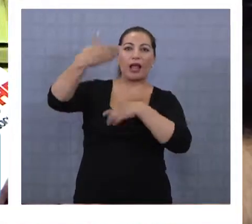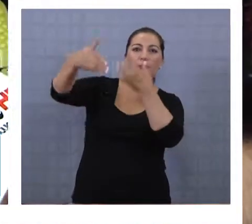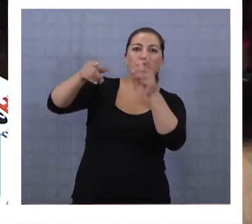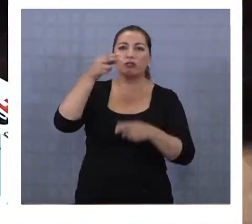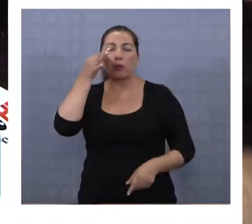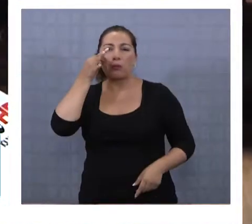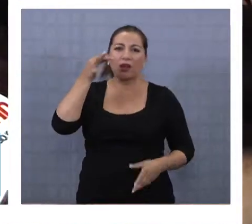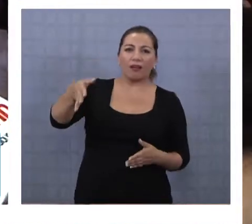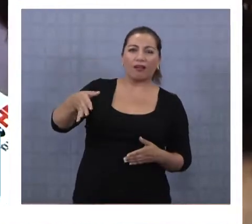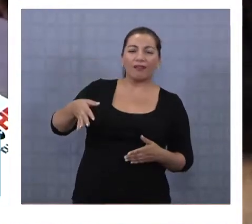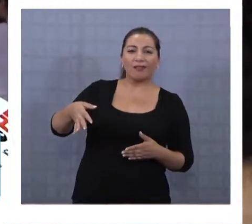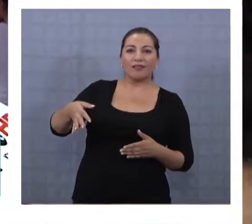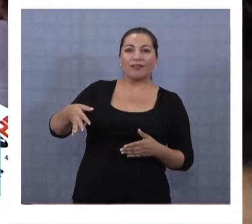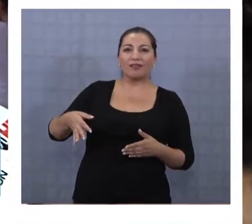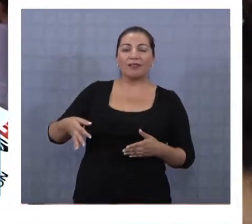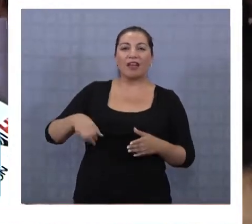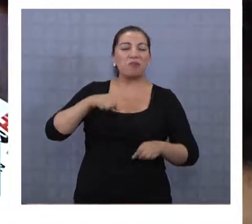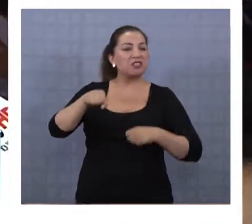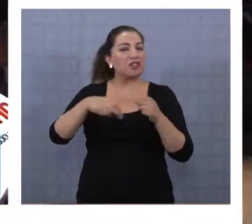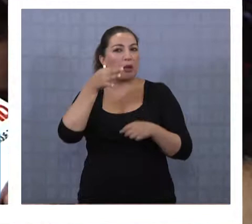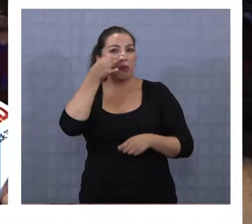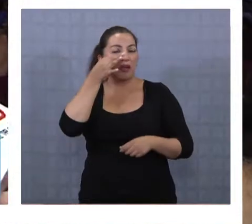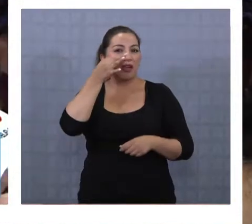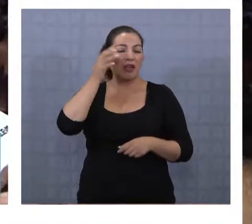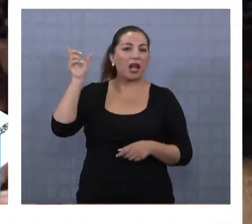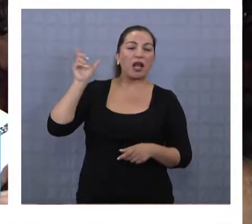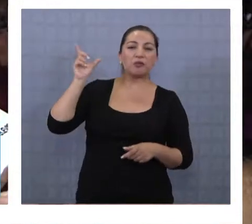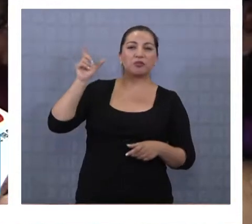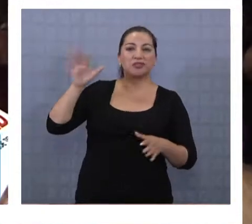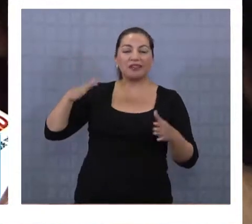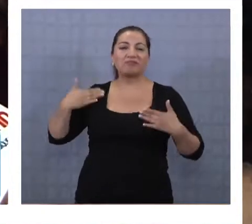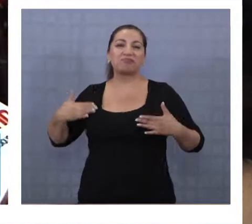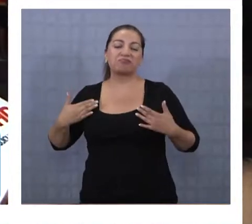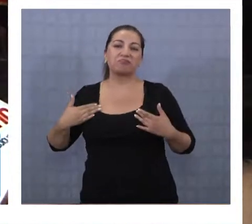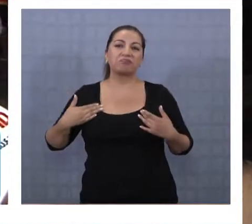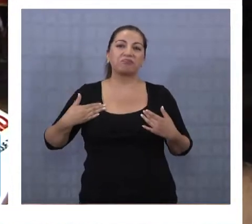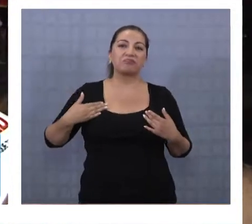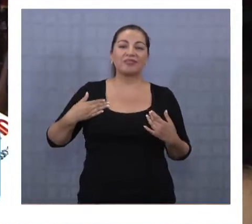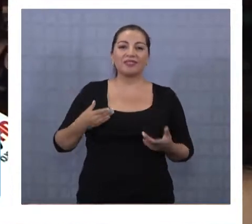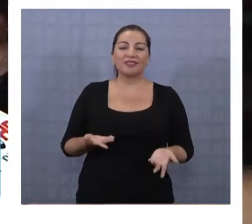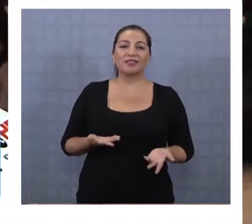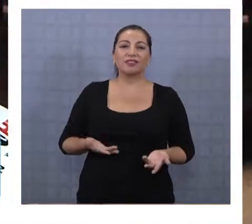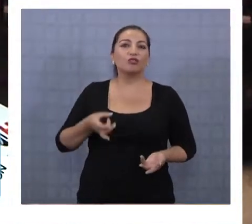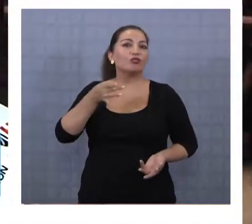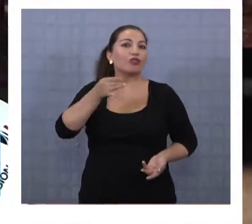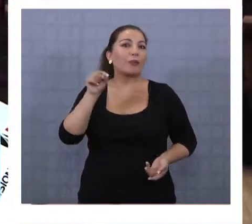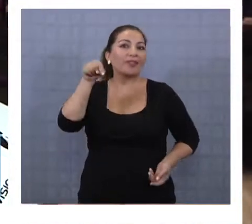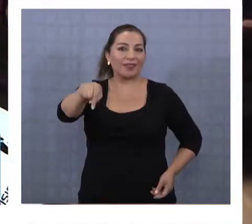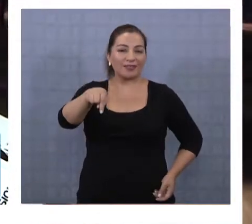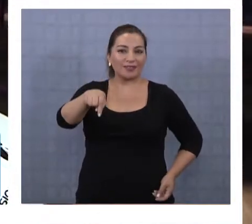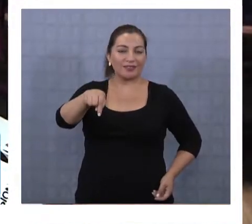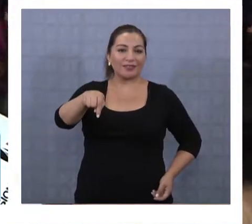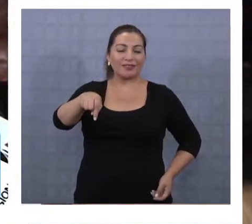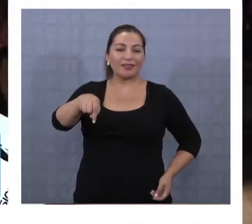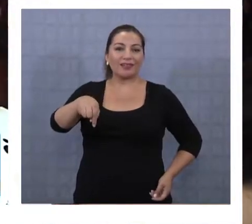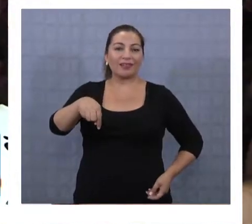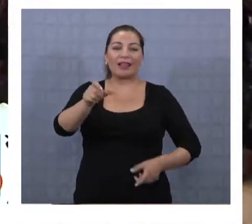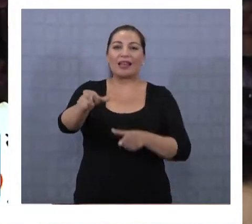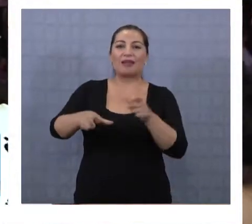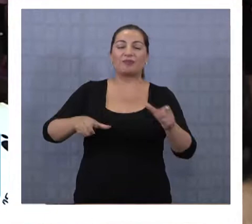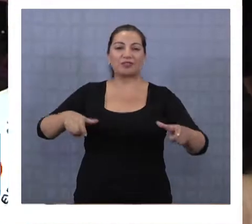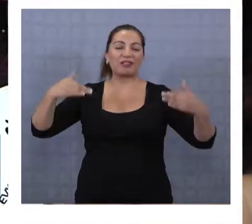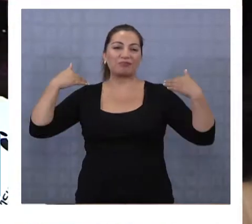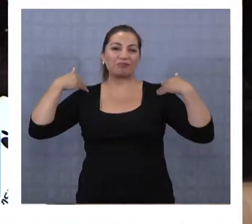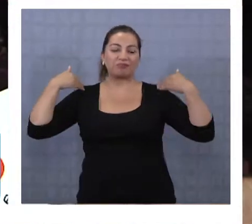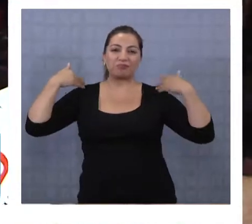afuera entrenando, así lo veía como divertido. La música aprende, creo que la gente alrededor también, porque no es solamente esto, es la gente que está